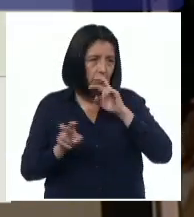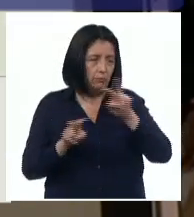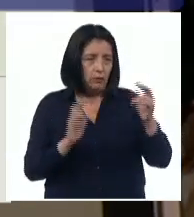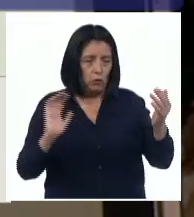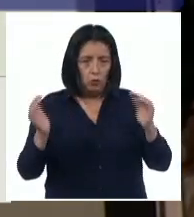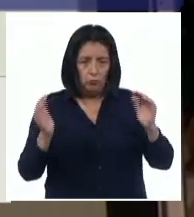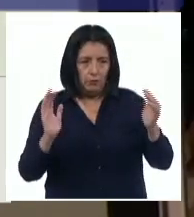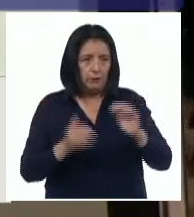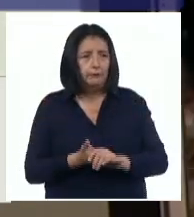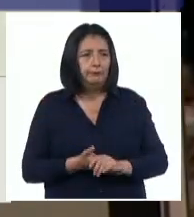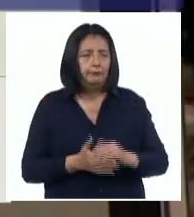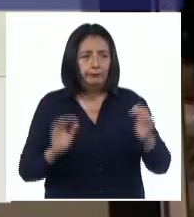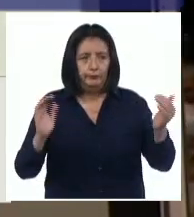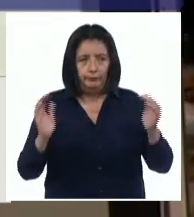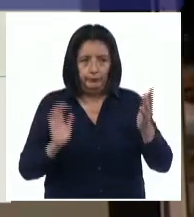poder comparar